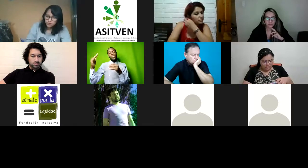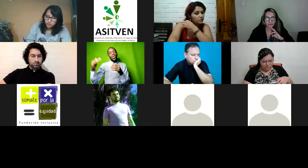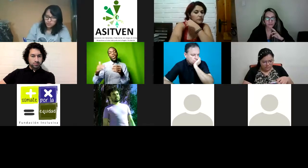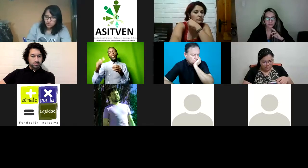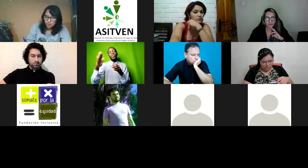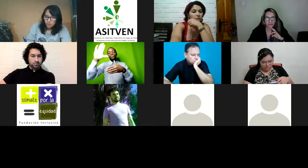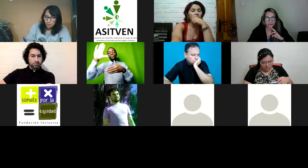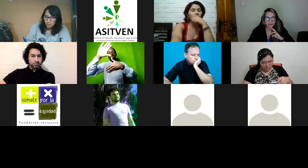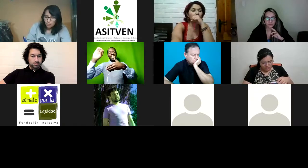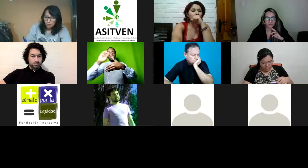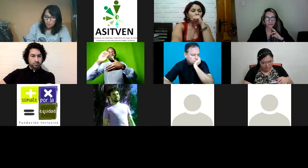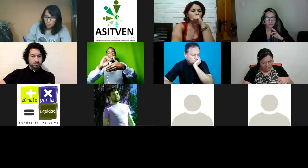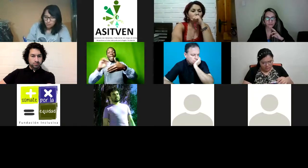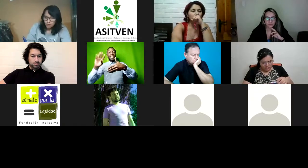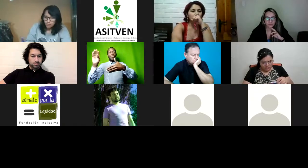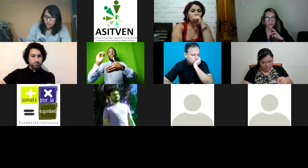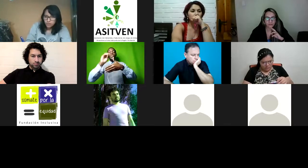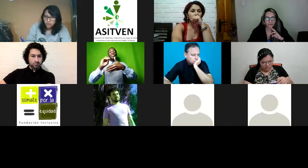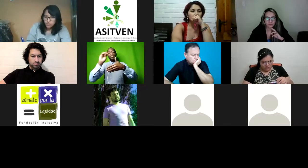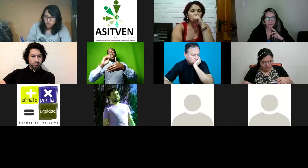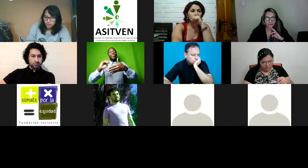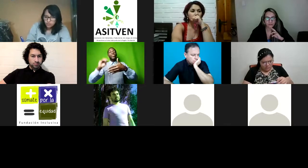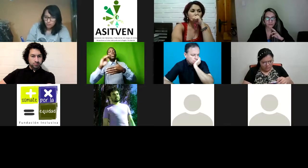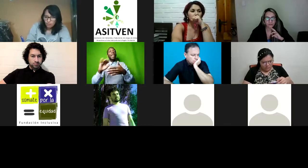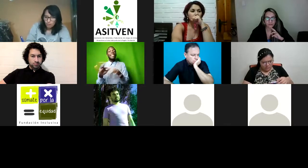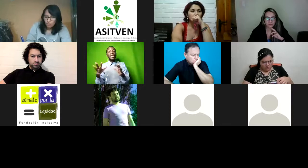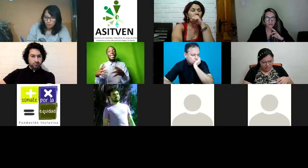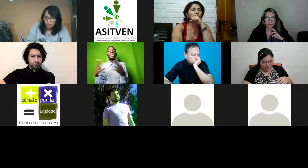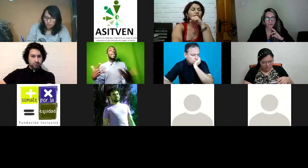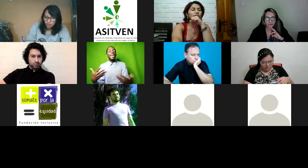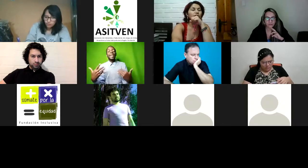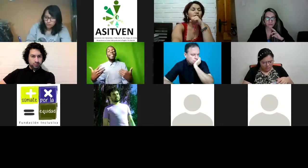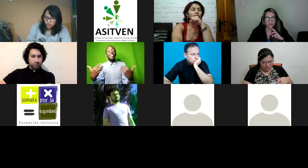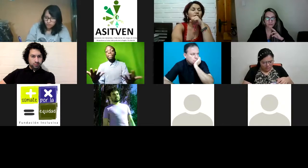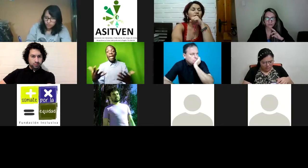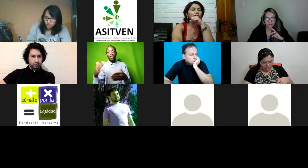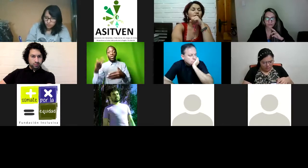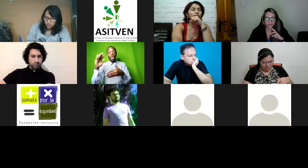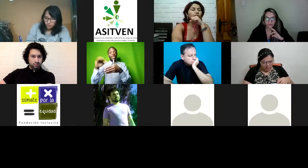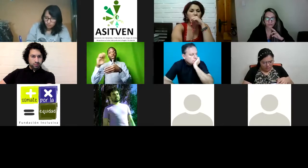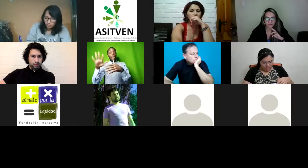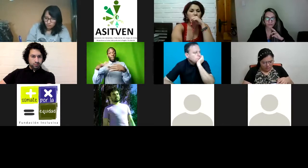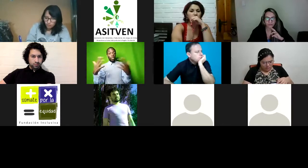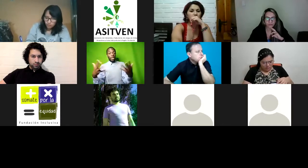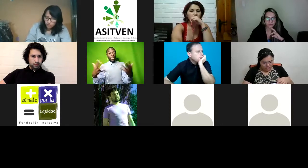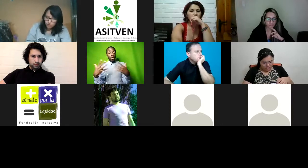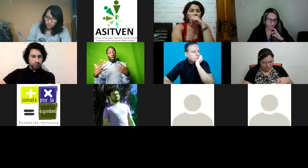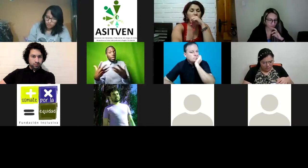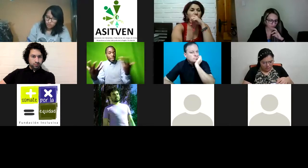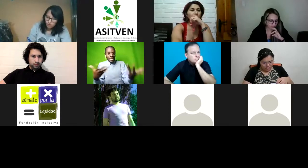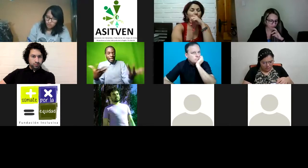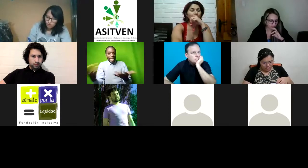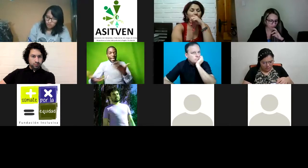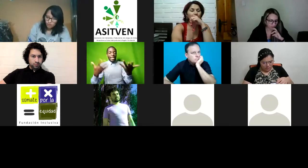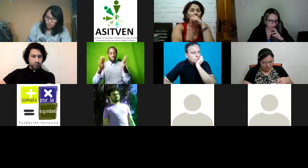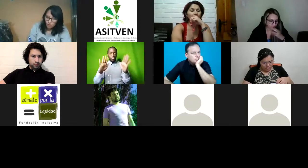fue un poco también migrante como yo, entonces estuvo mucho por las Antillas. Y a decir esperanto en esa zona es muy común y